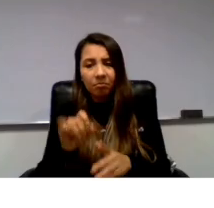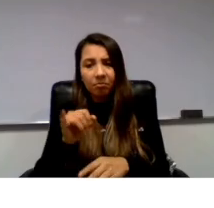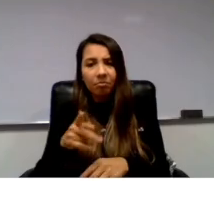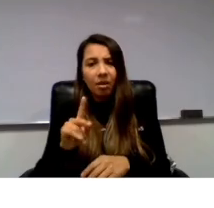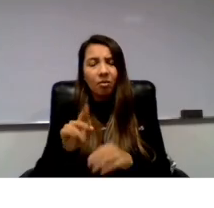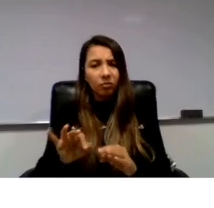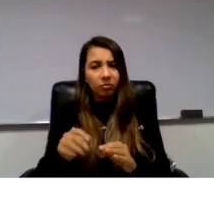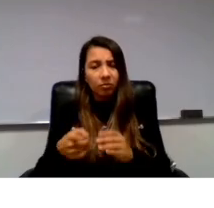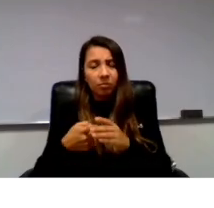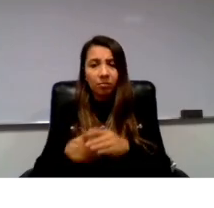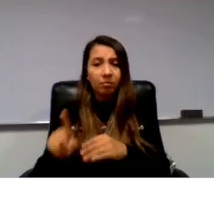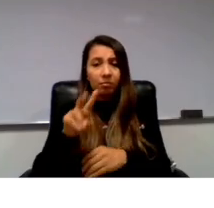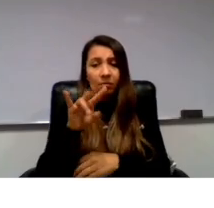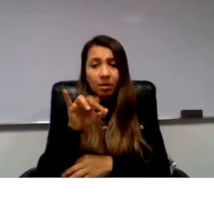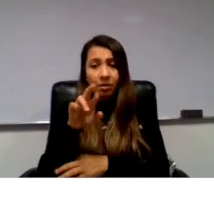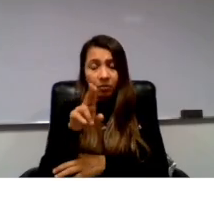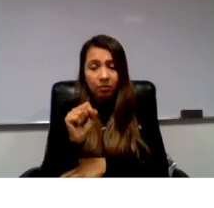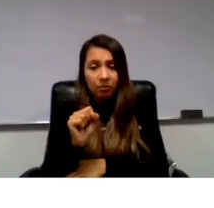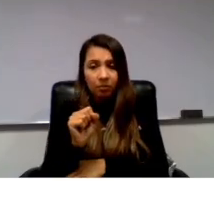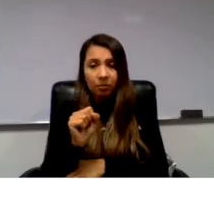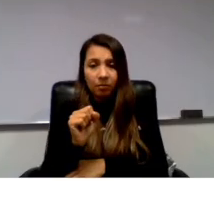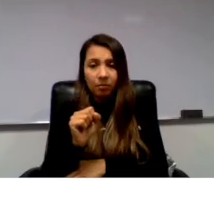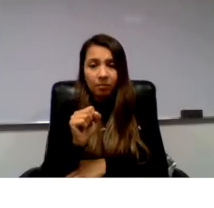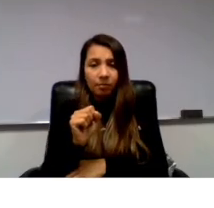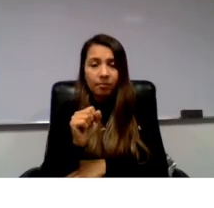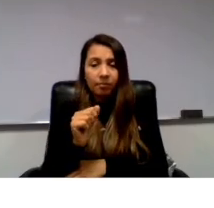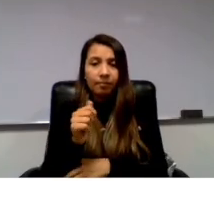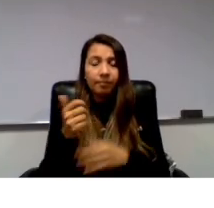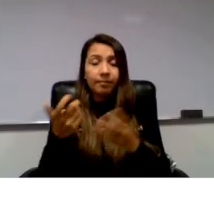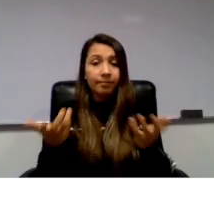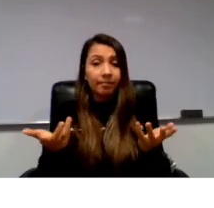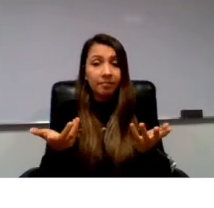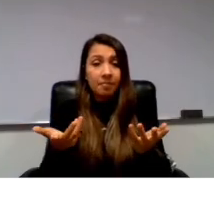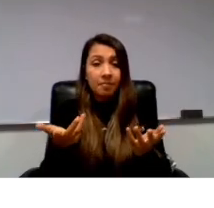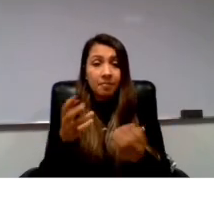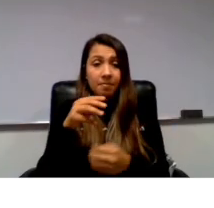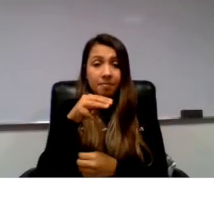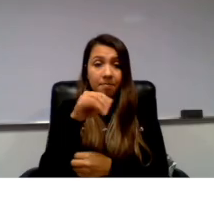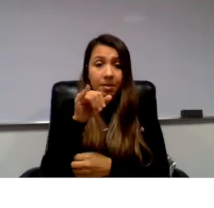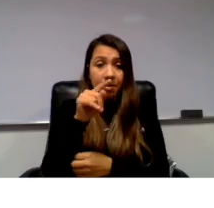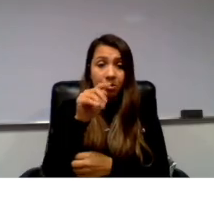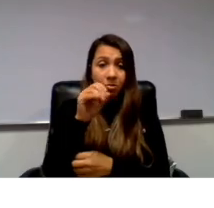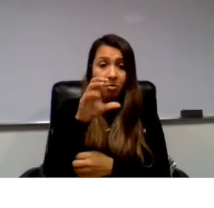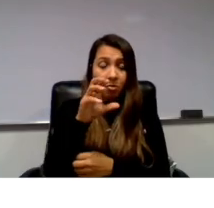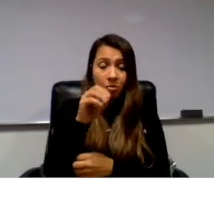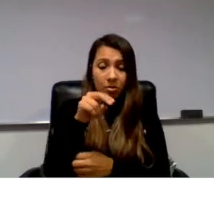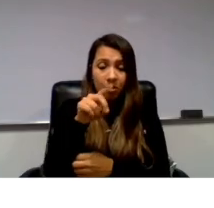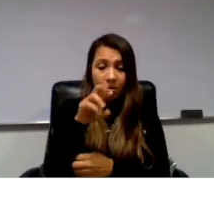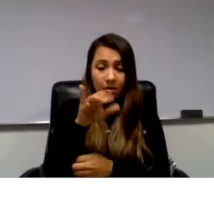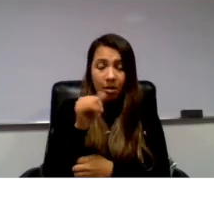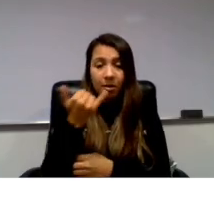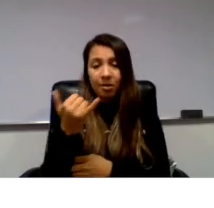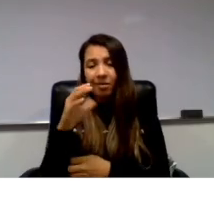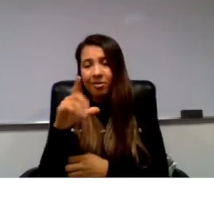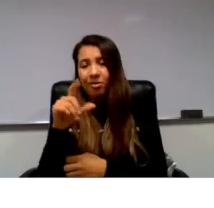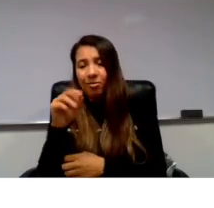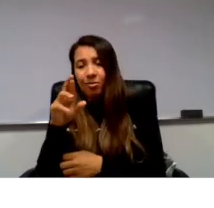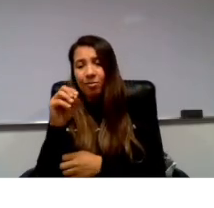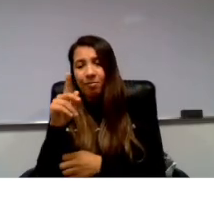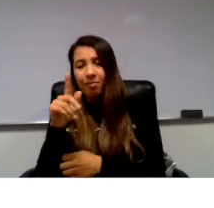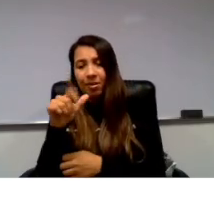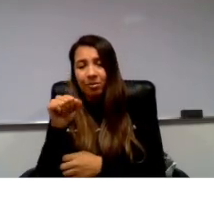origen viral, ¿no? Entonces, pues si bien las mitocondrias y los cloroplastos son bacterianos,